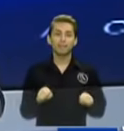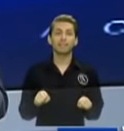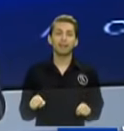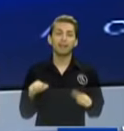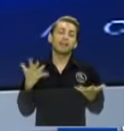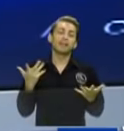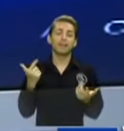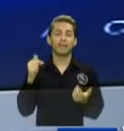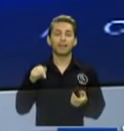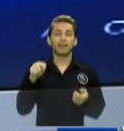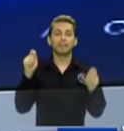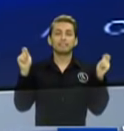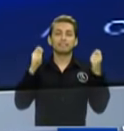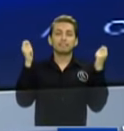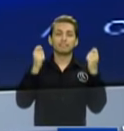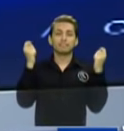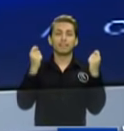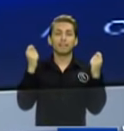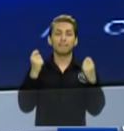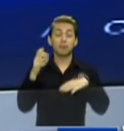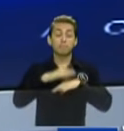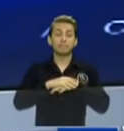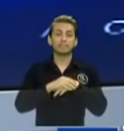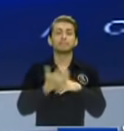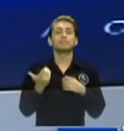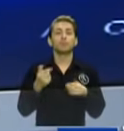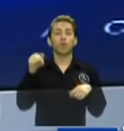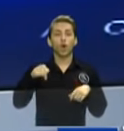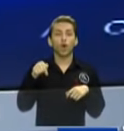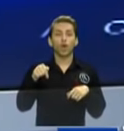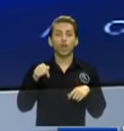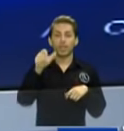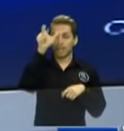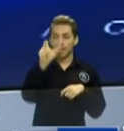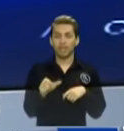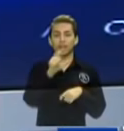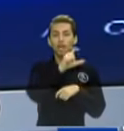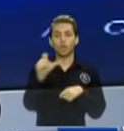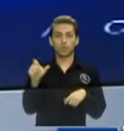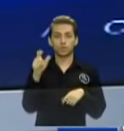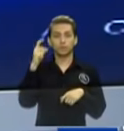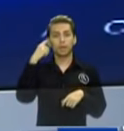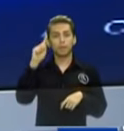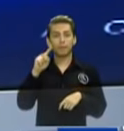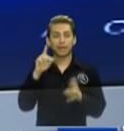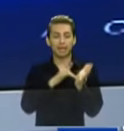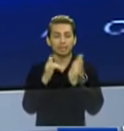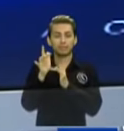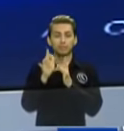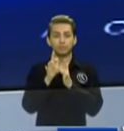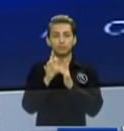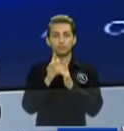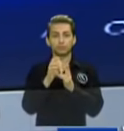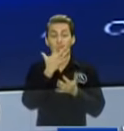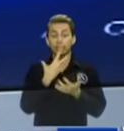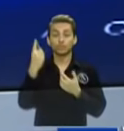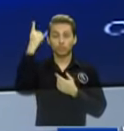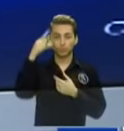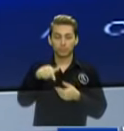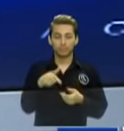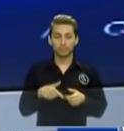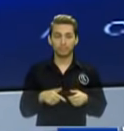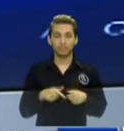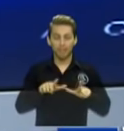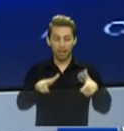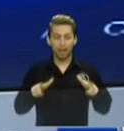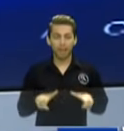más festivamente la Santa Cruz o el Niño de Lago, pero pues hoy lo han hecho de una manera diferente, también a los constructores, a los